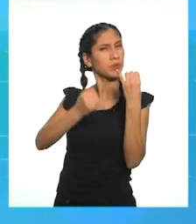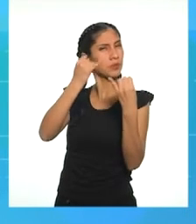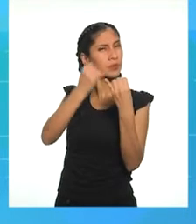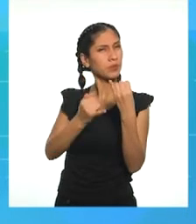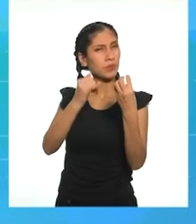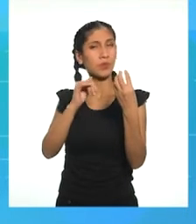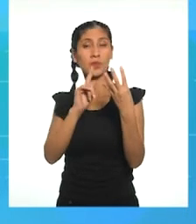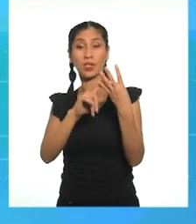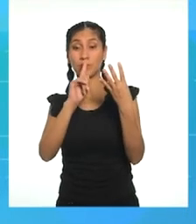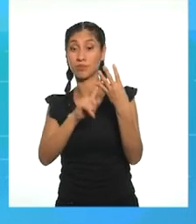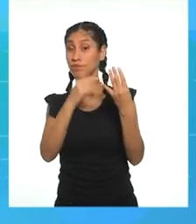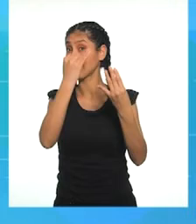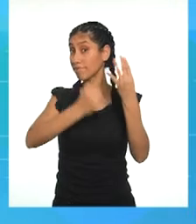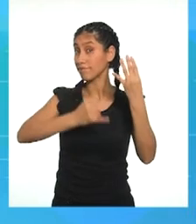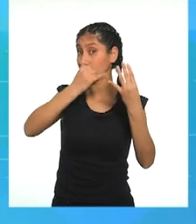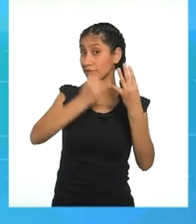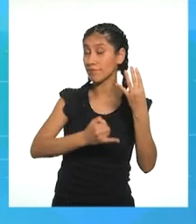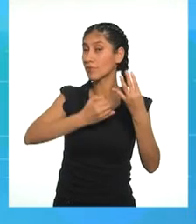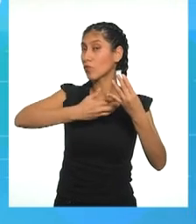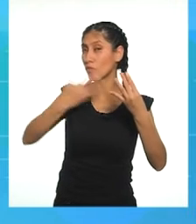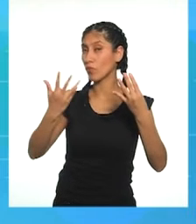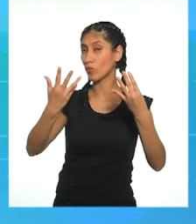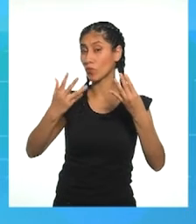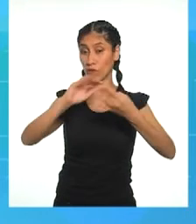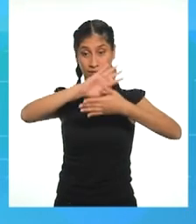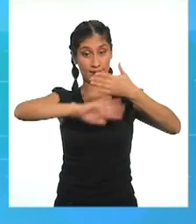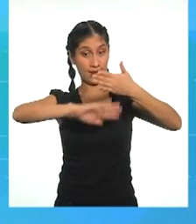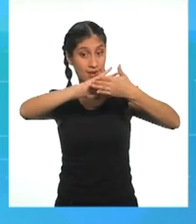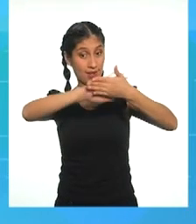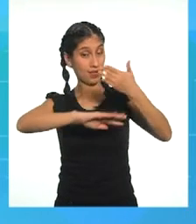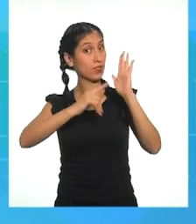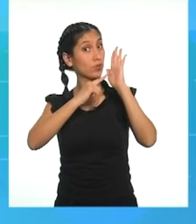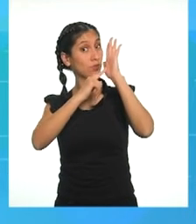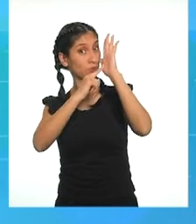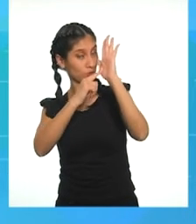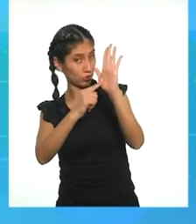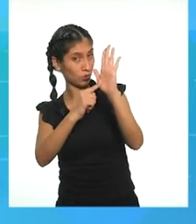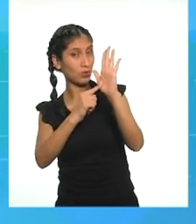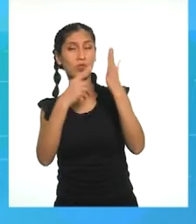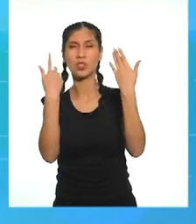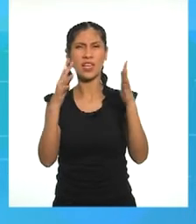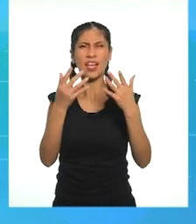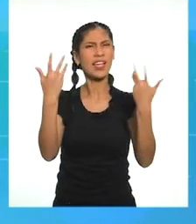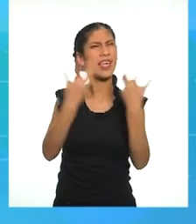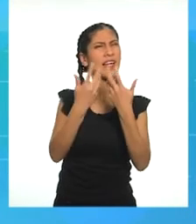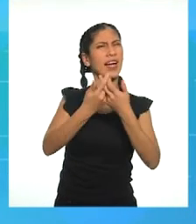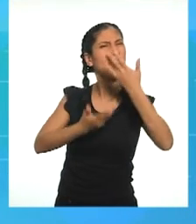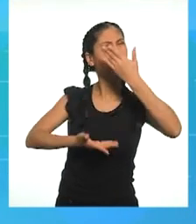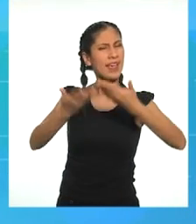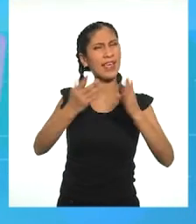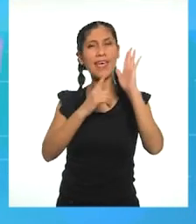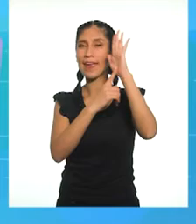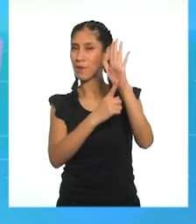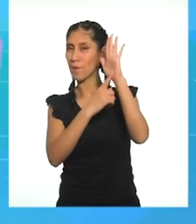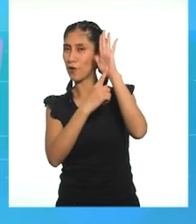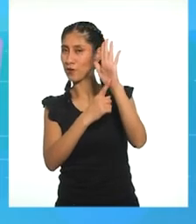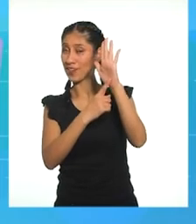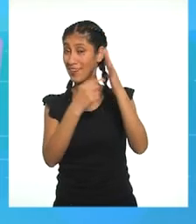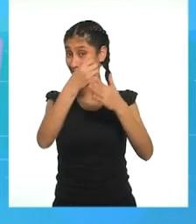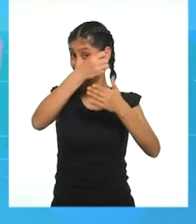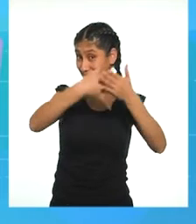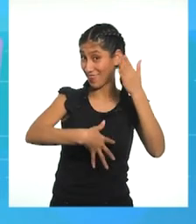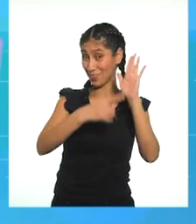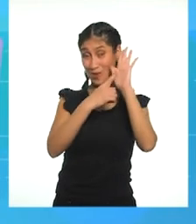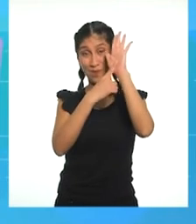Finalmente, el último paso es la publicación y difusión, que consiste en mostrar nuestro